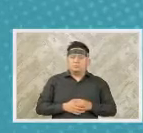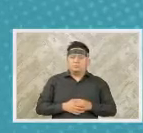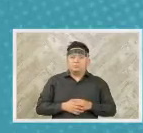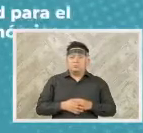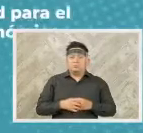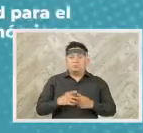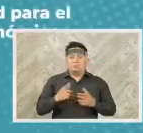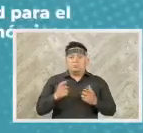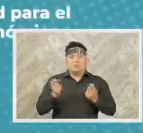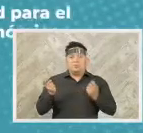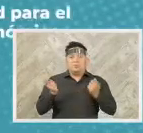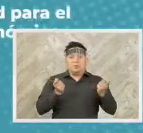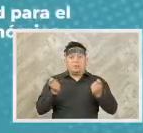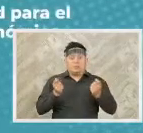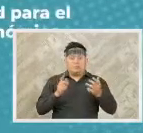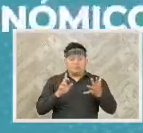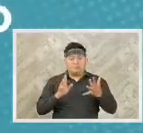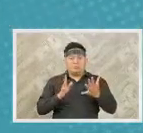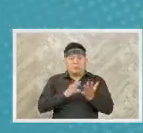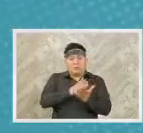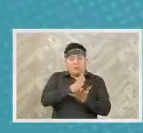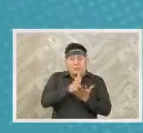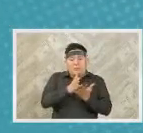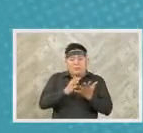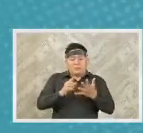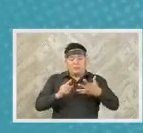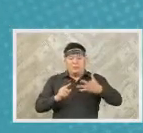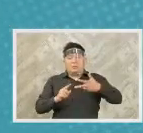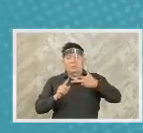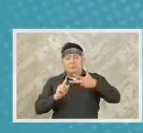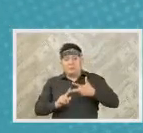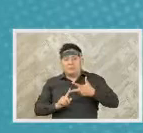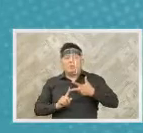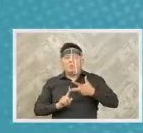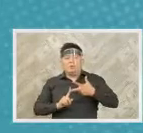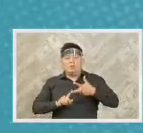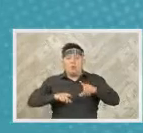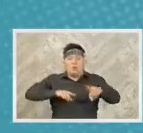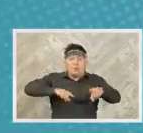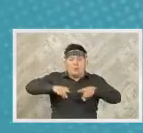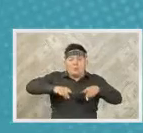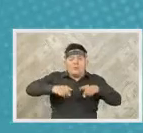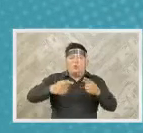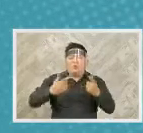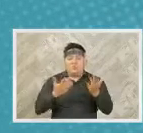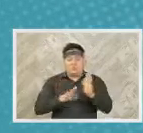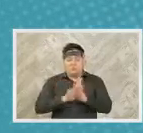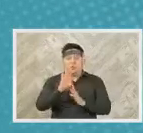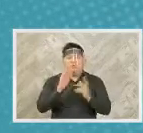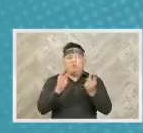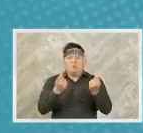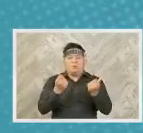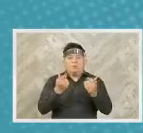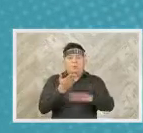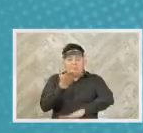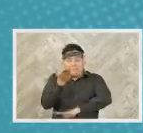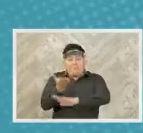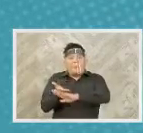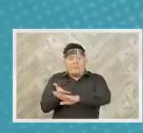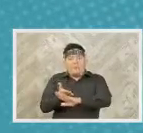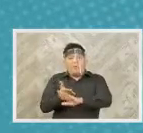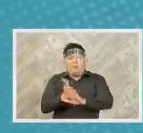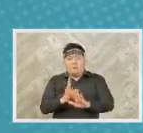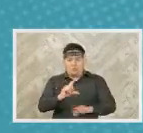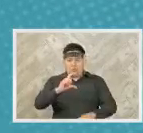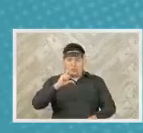la línea estratégica número 3 llamada Competitividad para el Desarrollo Económico. Busca promover a Cúcuta como un